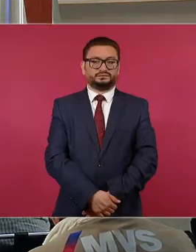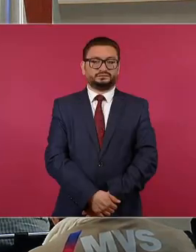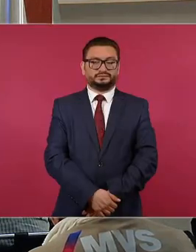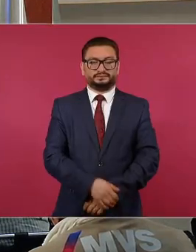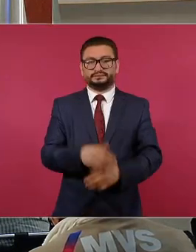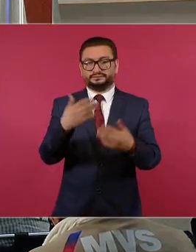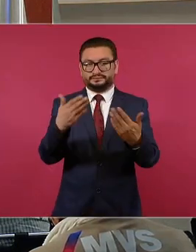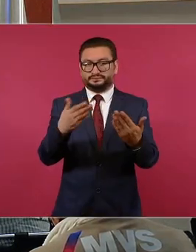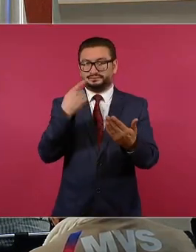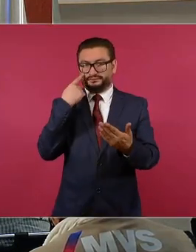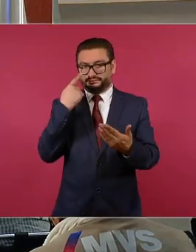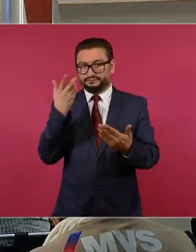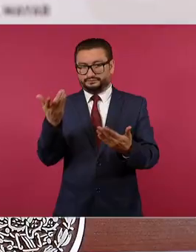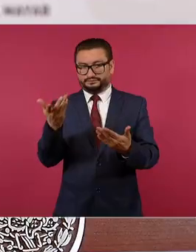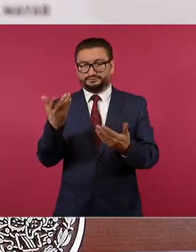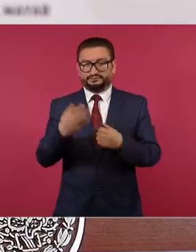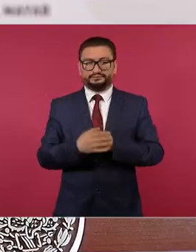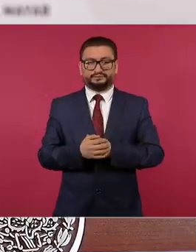sea,